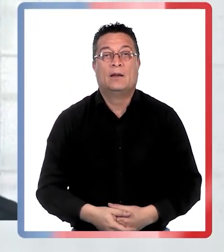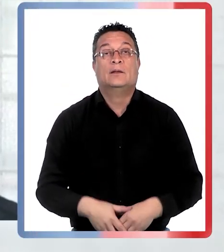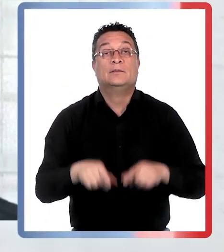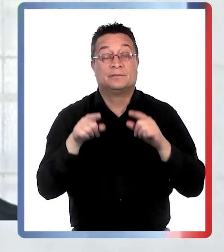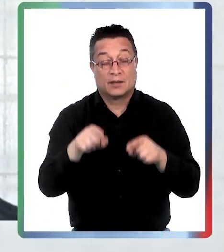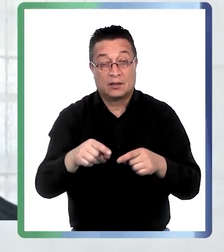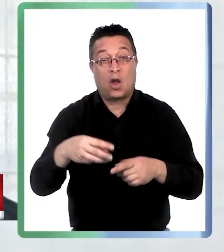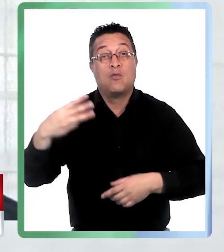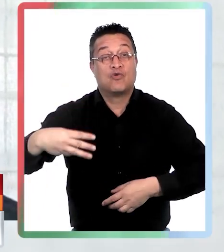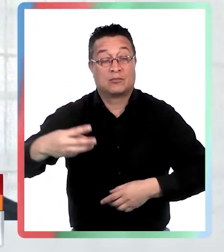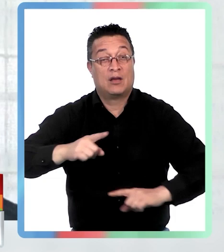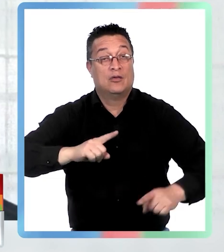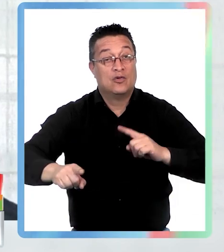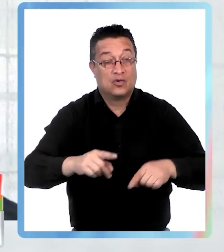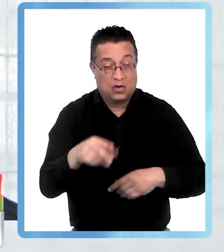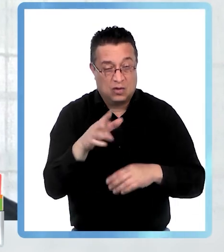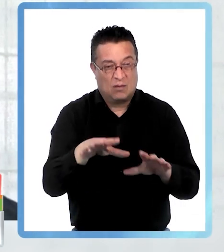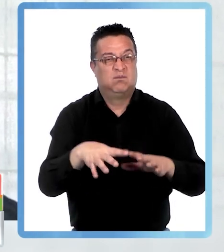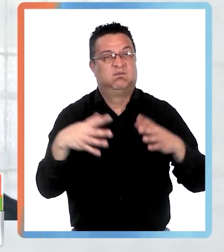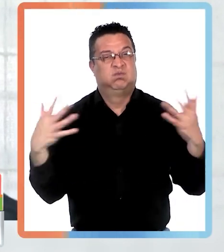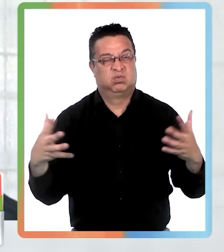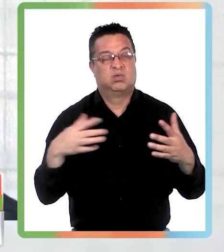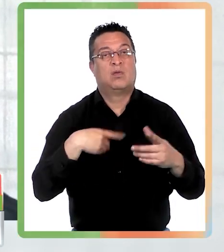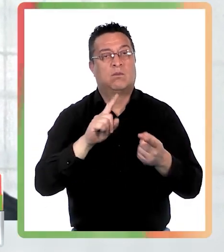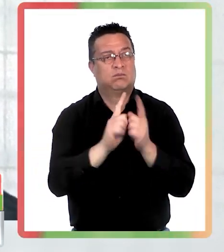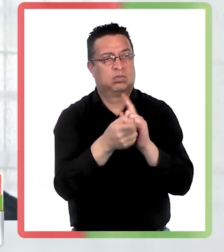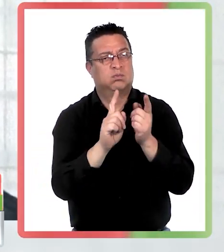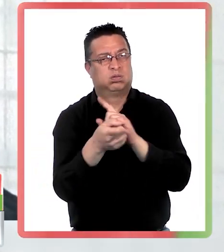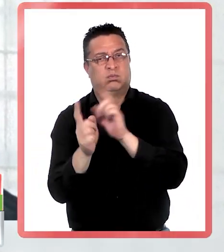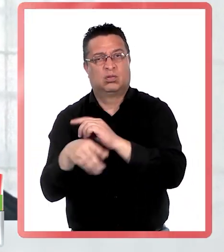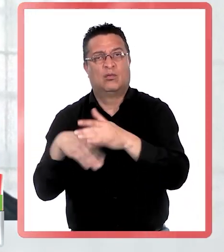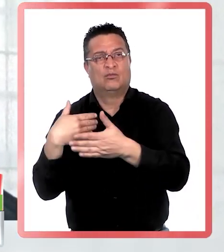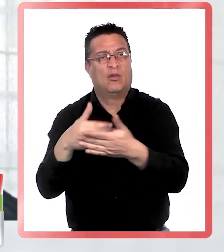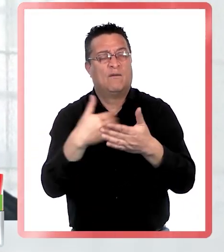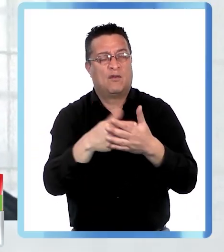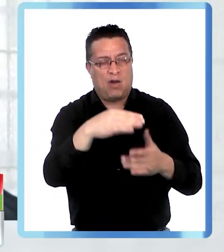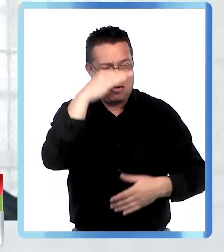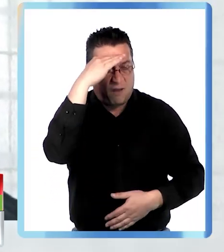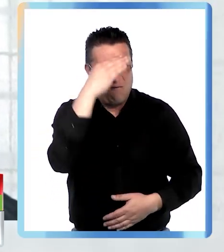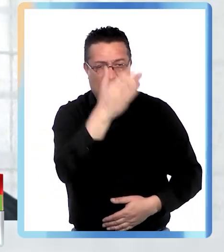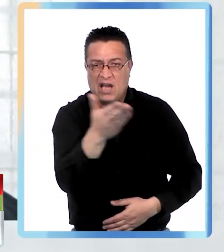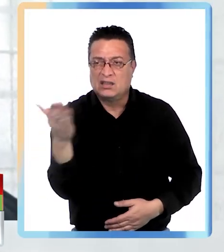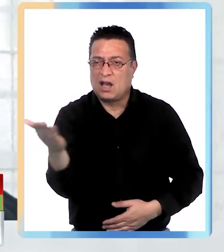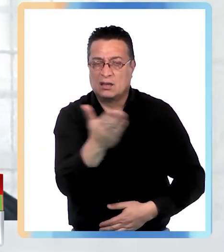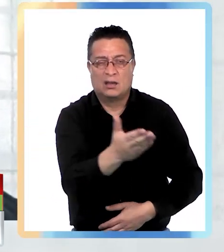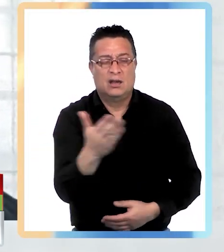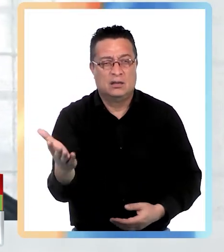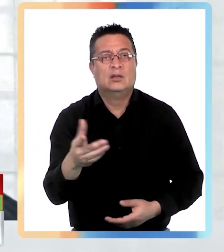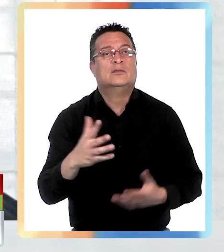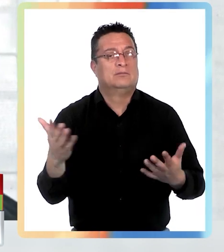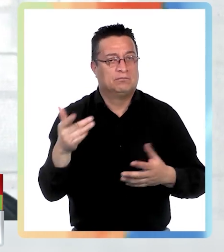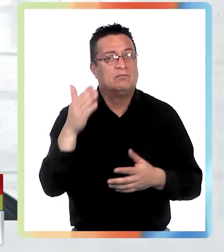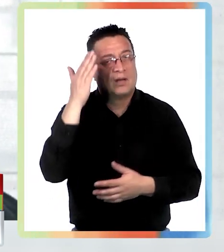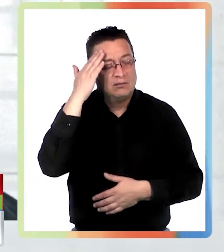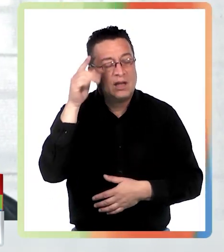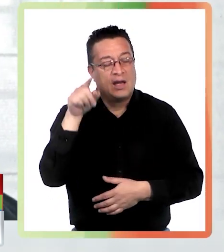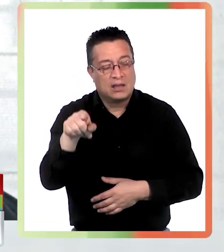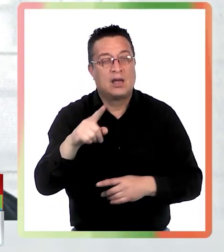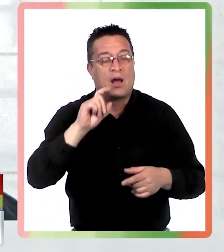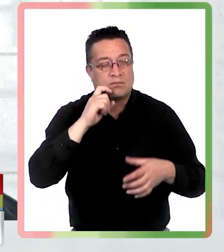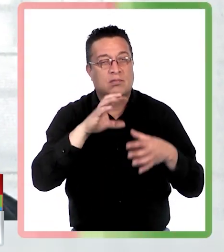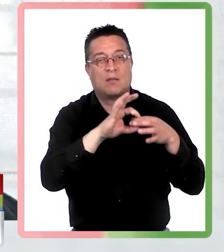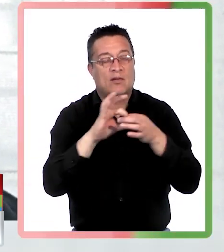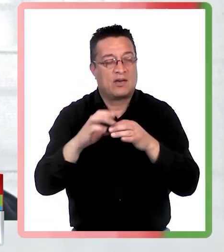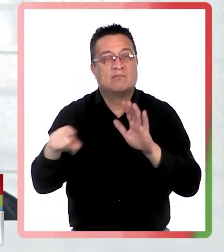es lamentable que esta administración municipal En tan poco tiempo tenga una alta rotación en los cargos que además son de confianza considerando que